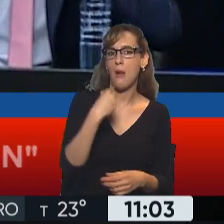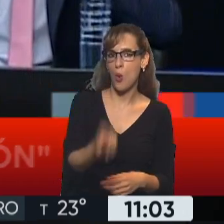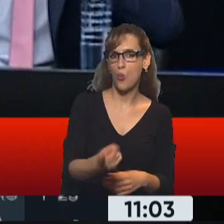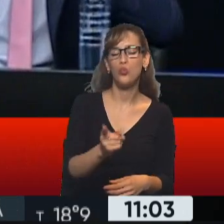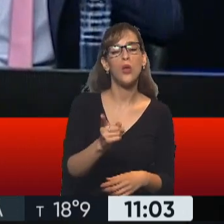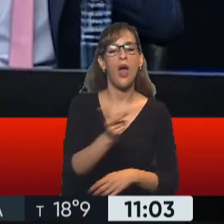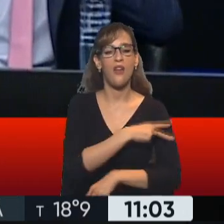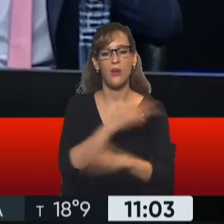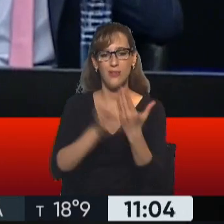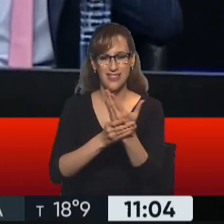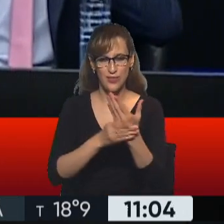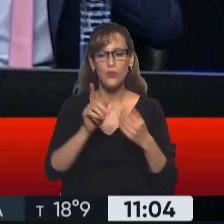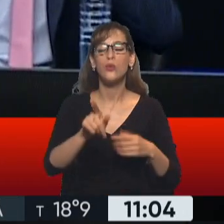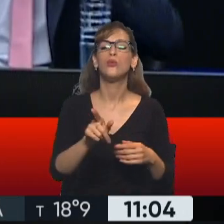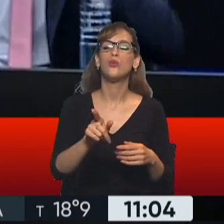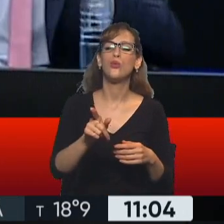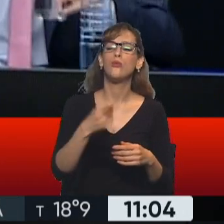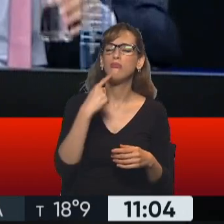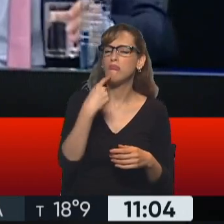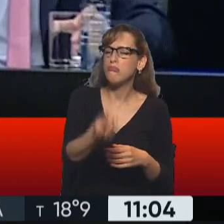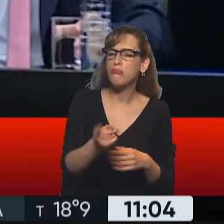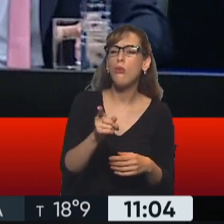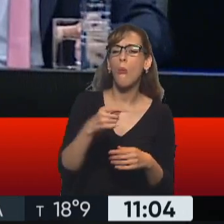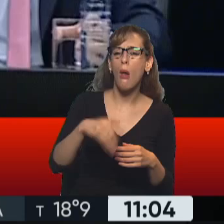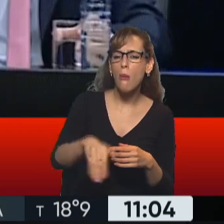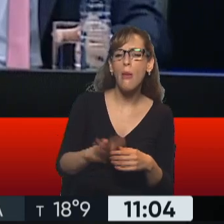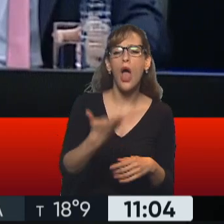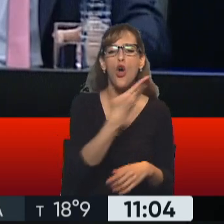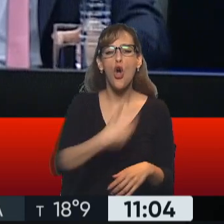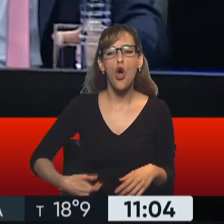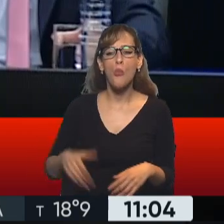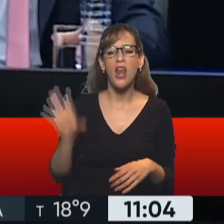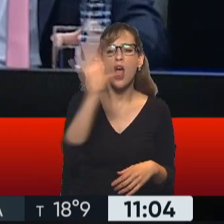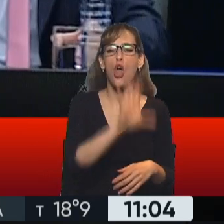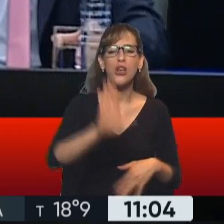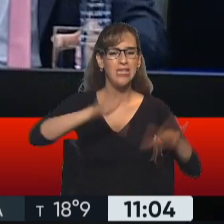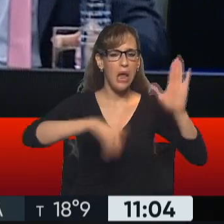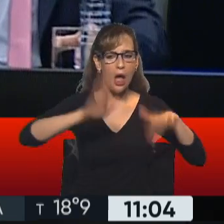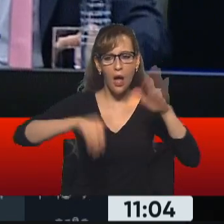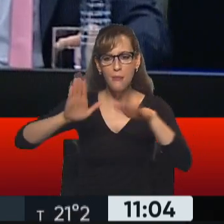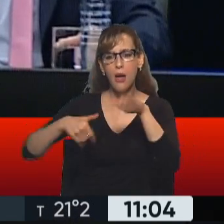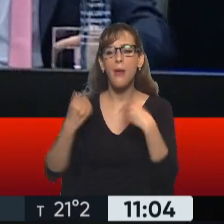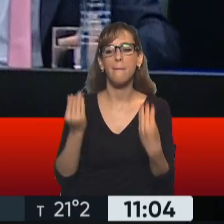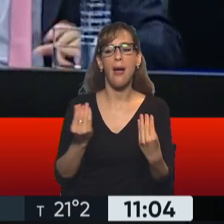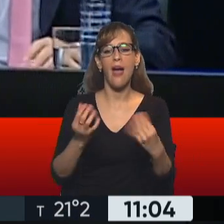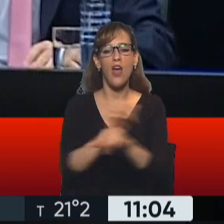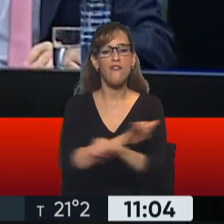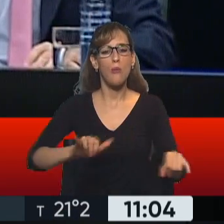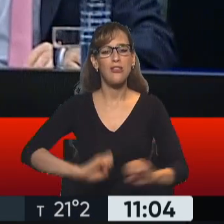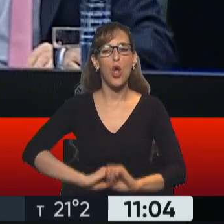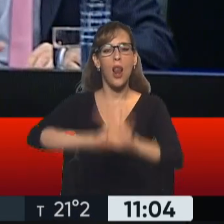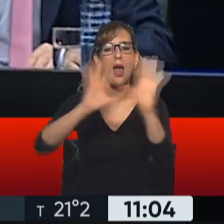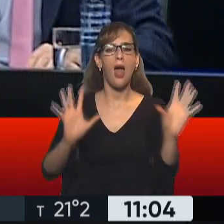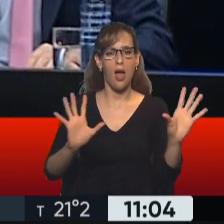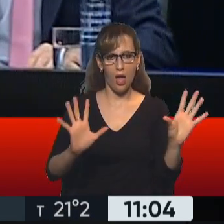de gabinete, si tienen previsto convocar a gobernadores para ampliar un poco la información que ha brindado el presidente.